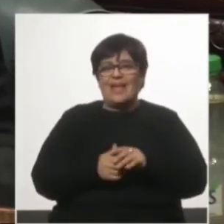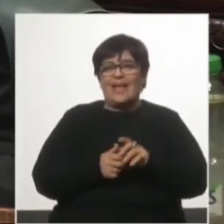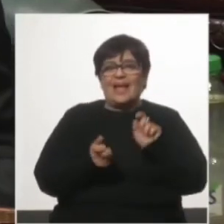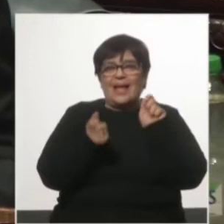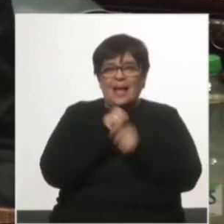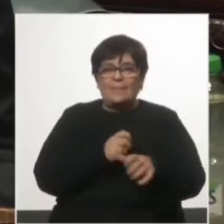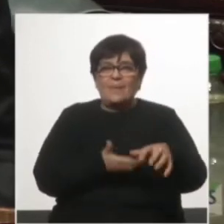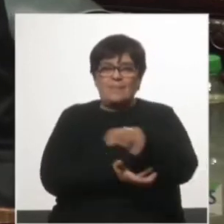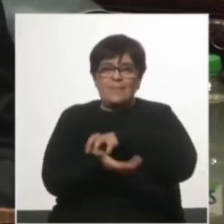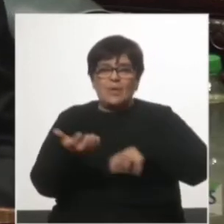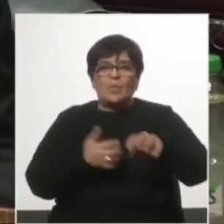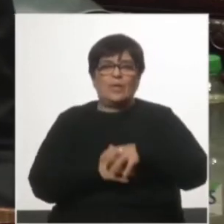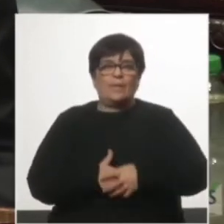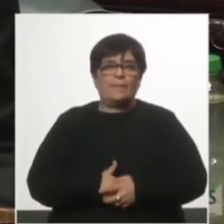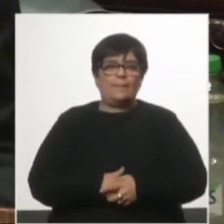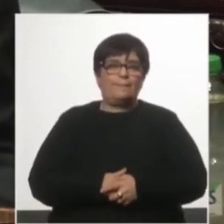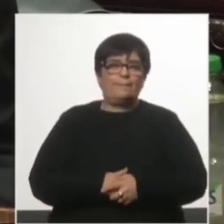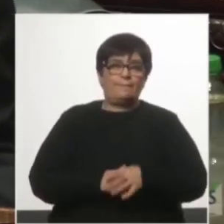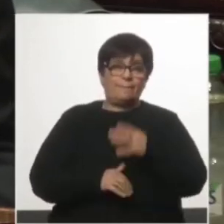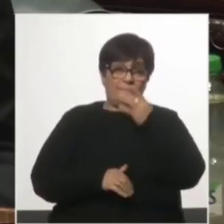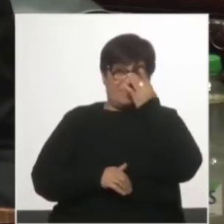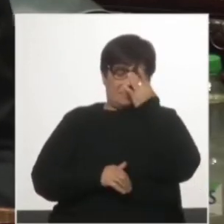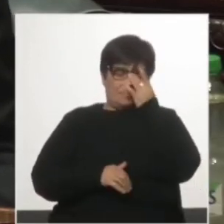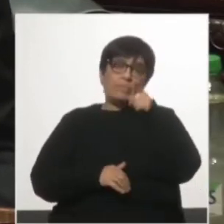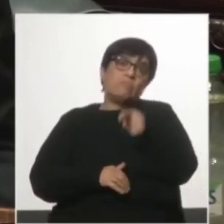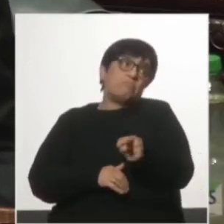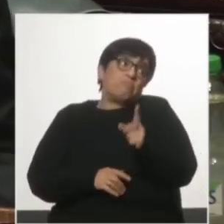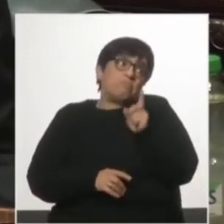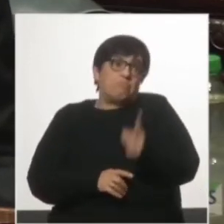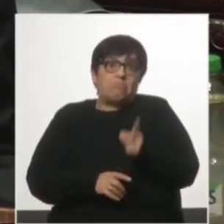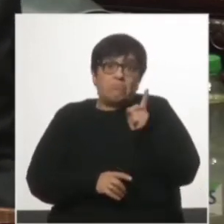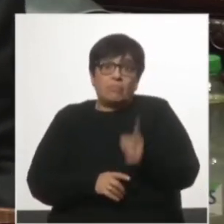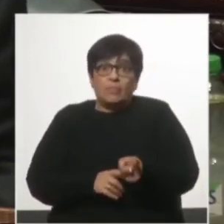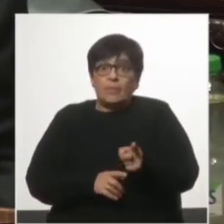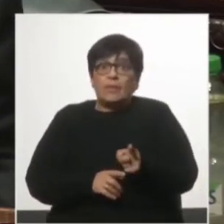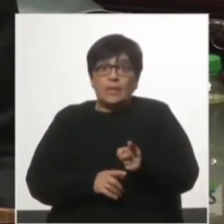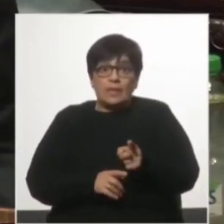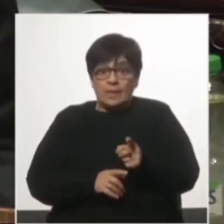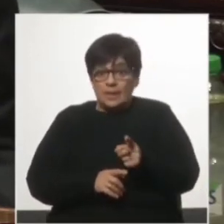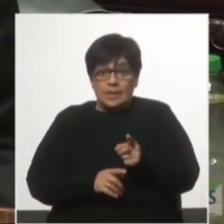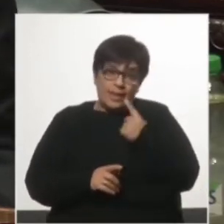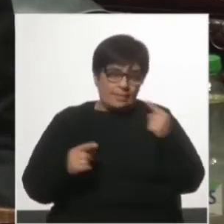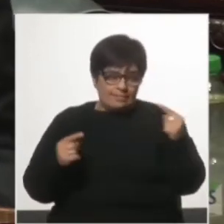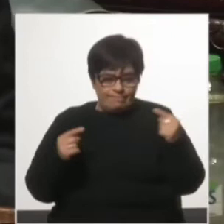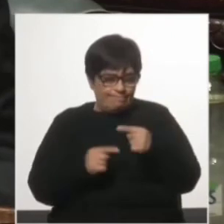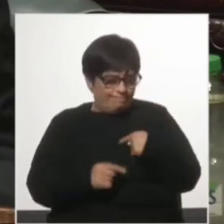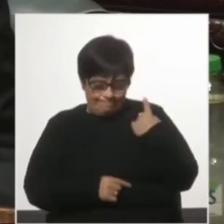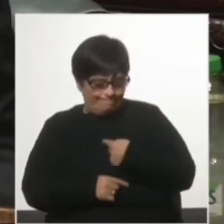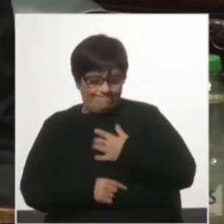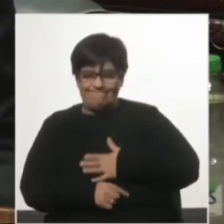resultado fiscal. Ahí son decisiones con las cuales discrepamos.